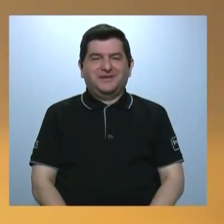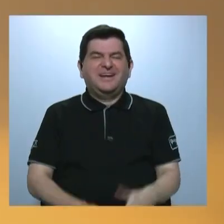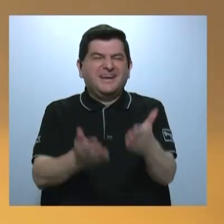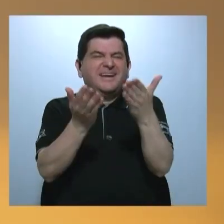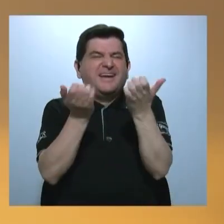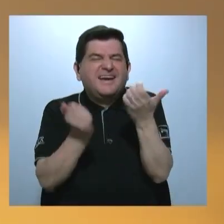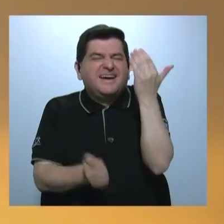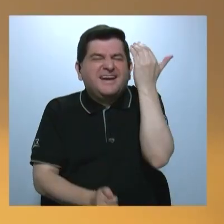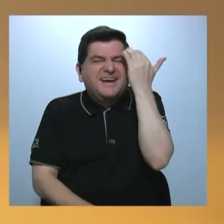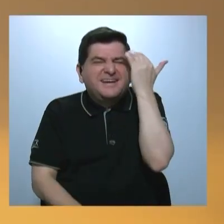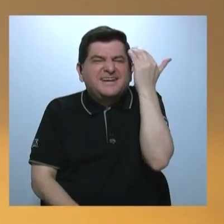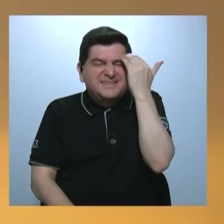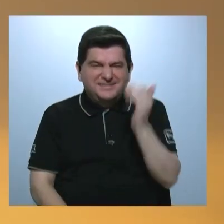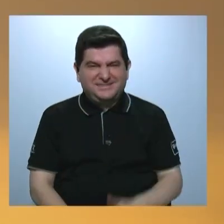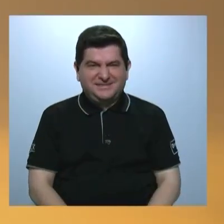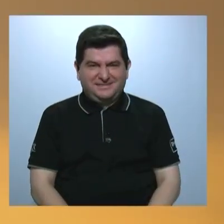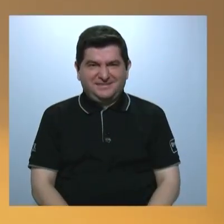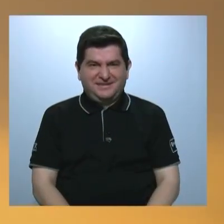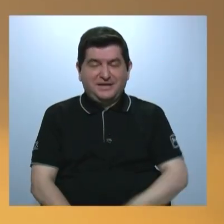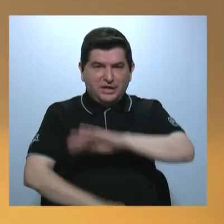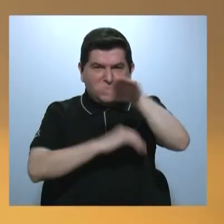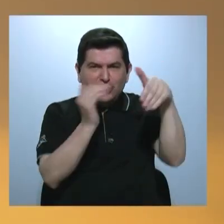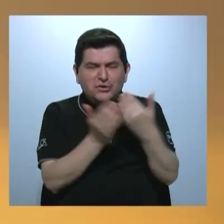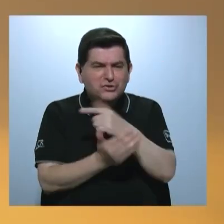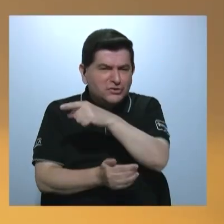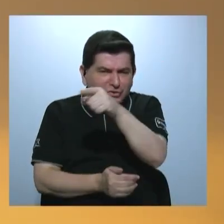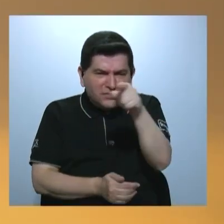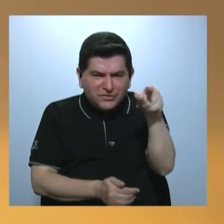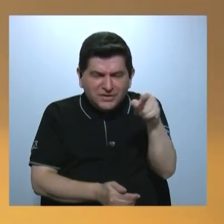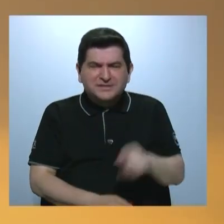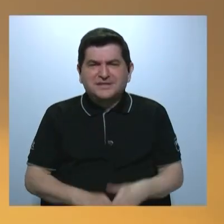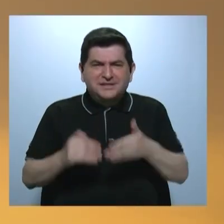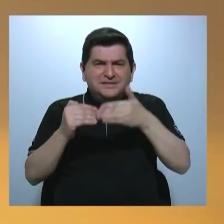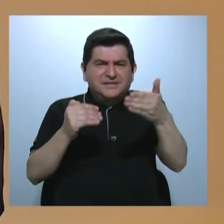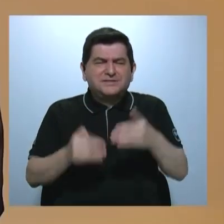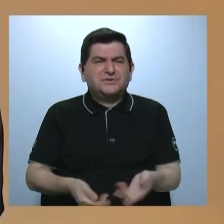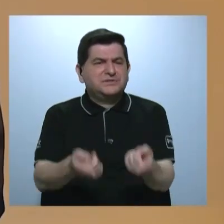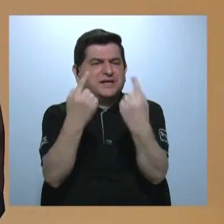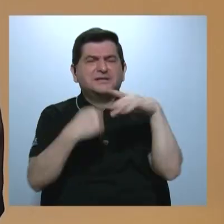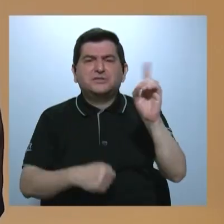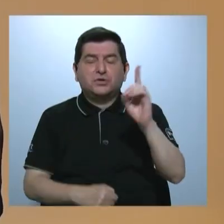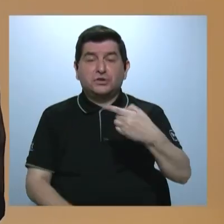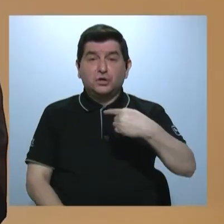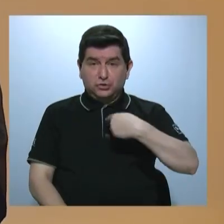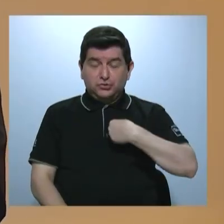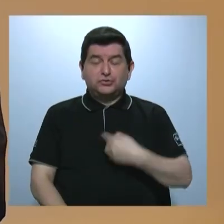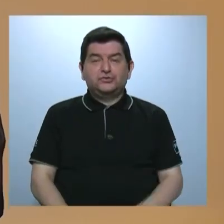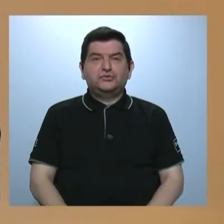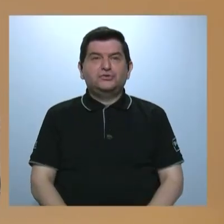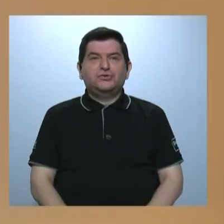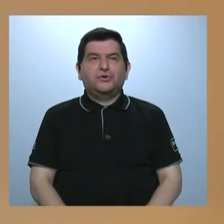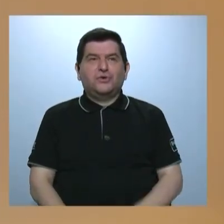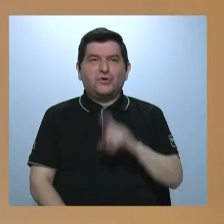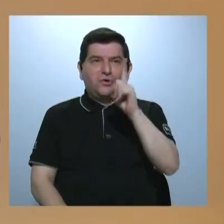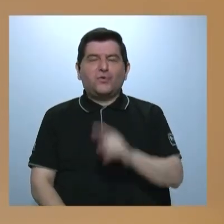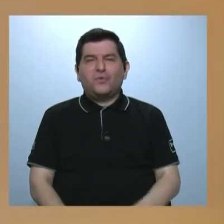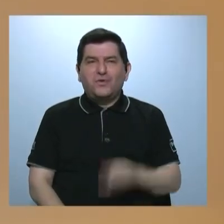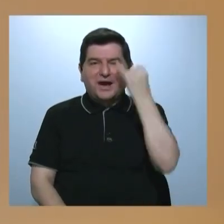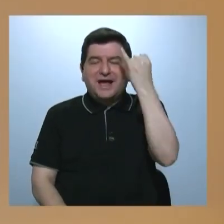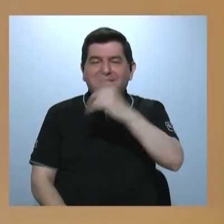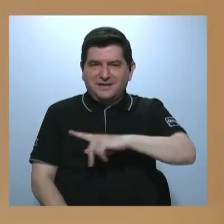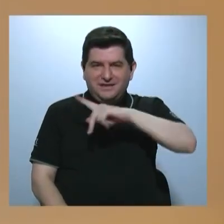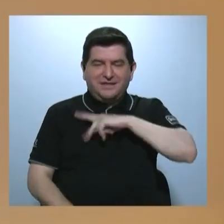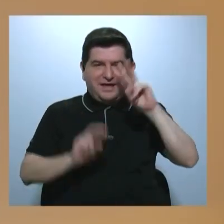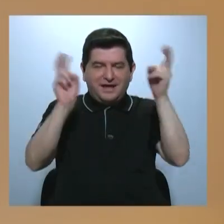Queríamos saber de dónde viene todas esas consideraciones. No, efectivamente, yo tengo un sesgo personal muy importante hacia los temas